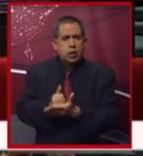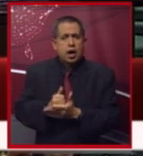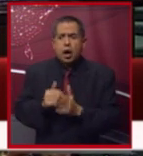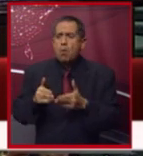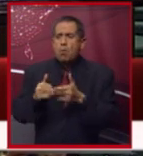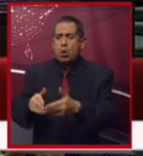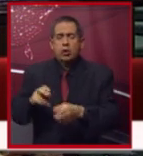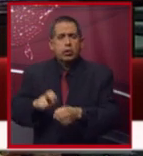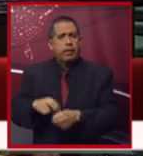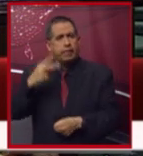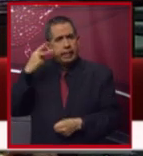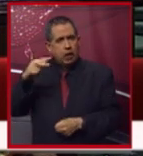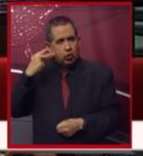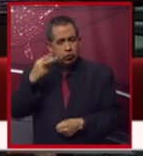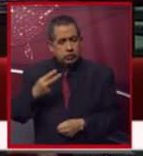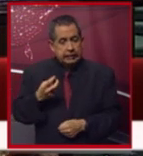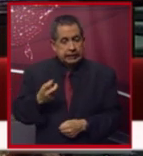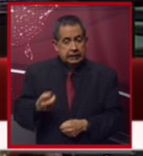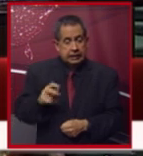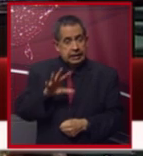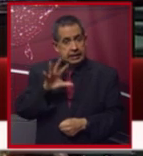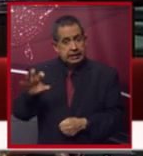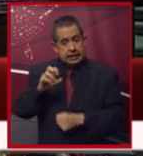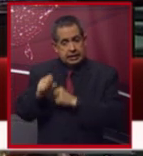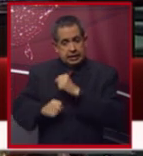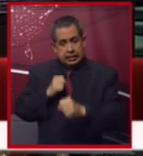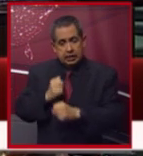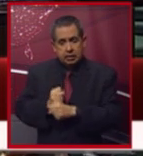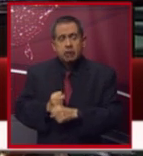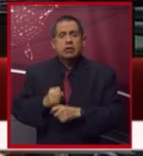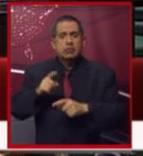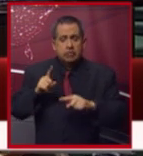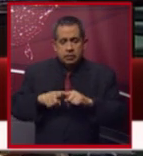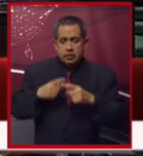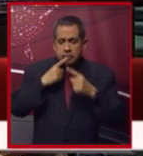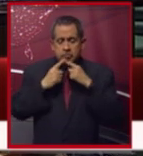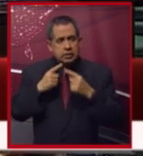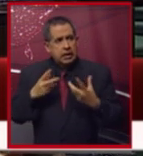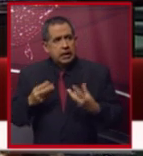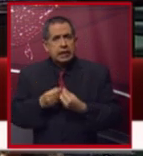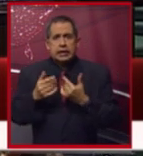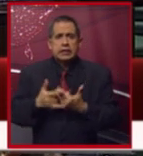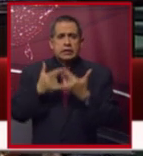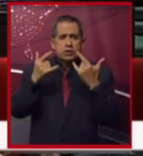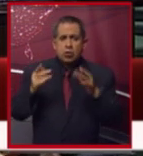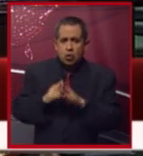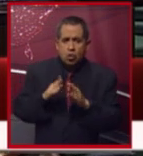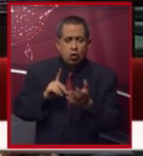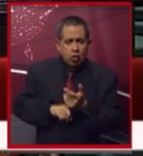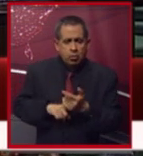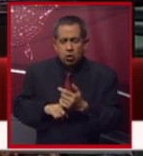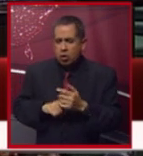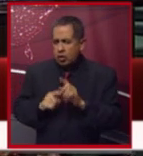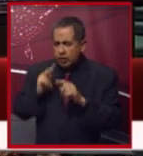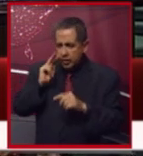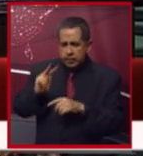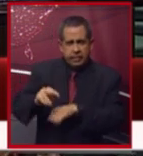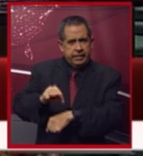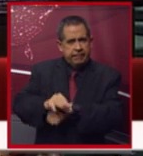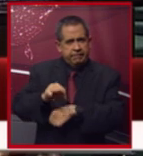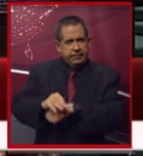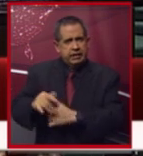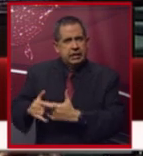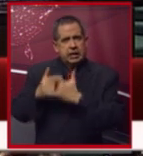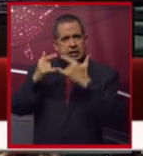puerto de Veracruz. En estos 500 años hay un encuentro con la historia, hay un encuentro con la defensa